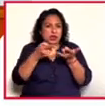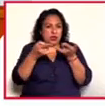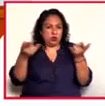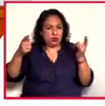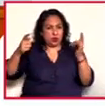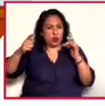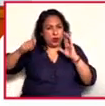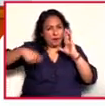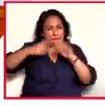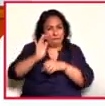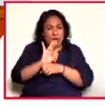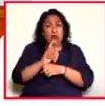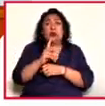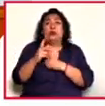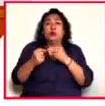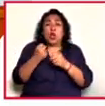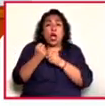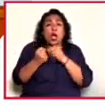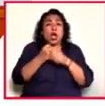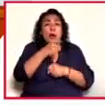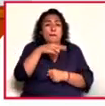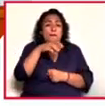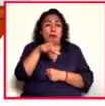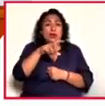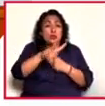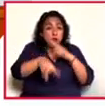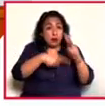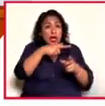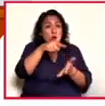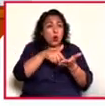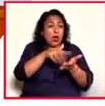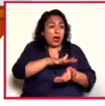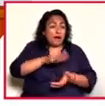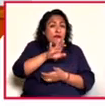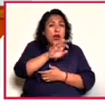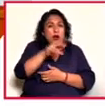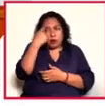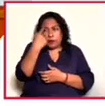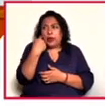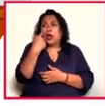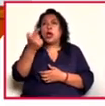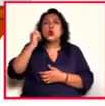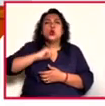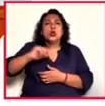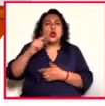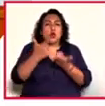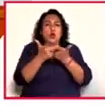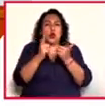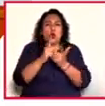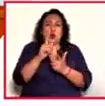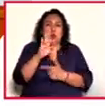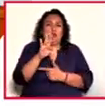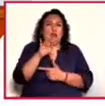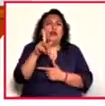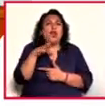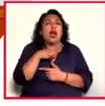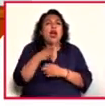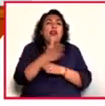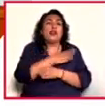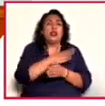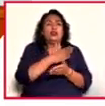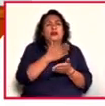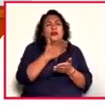Luego de muchos años de ausencia, Max regresa a su barrio para reencontrarse con su antigua banda y saldar las deudas del pasado.